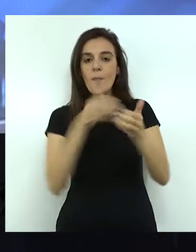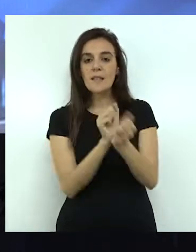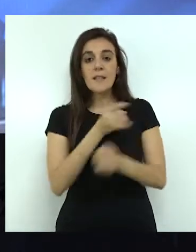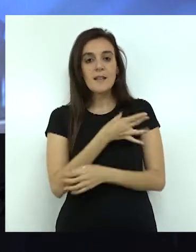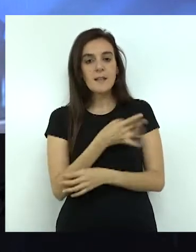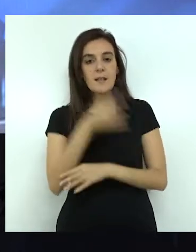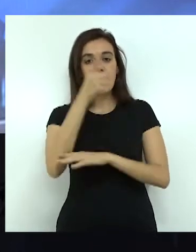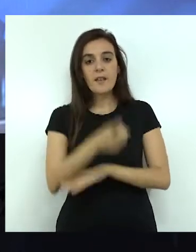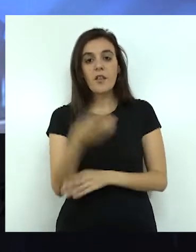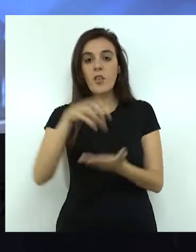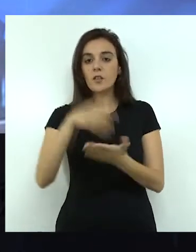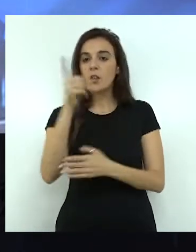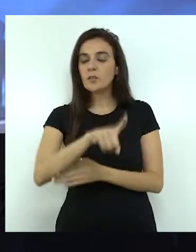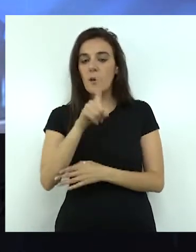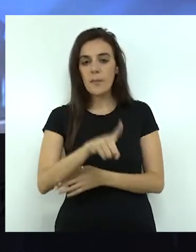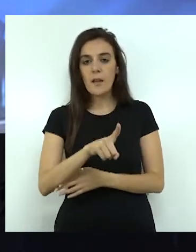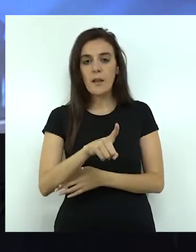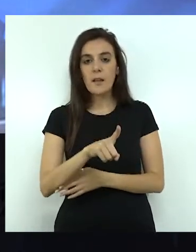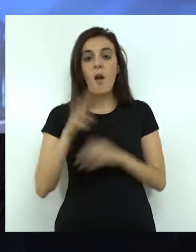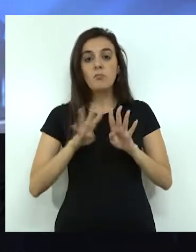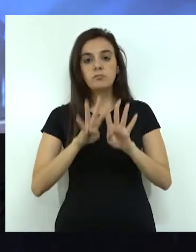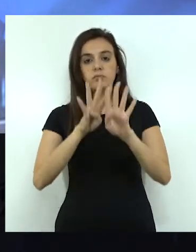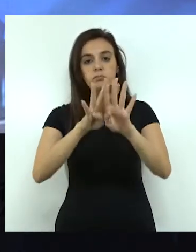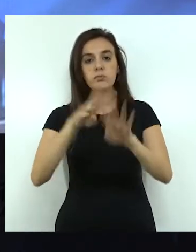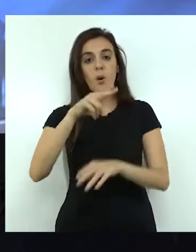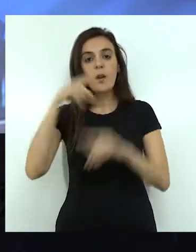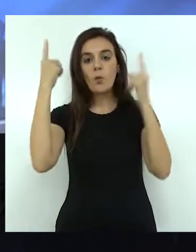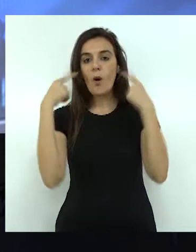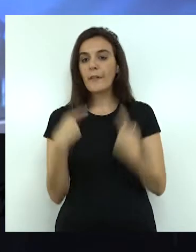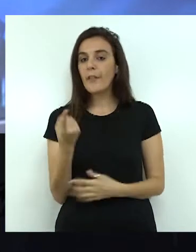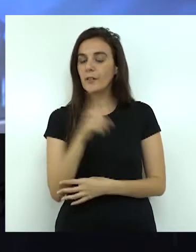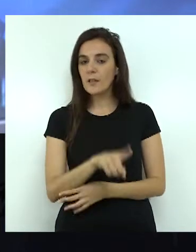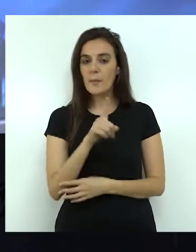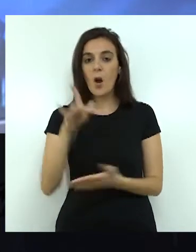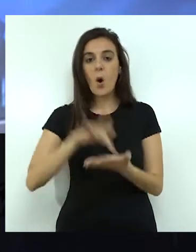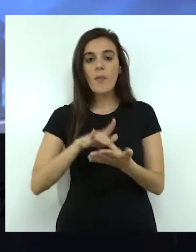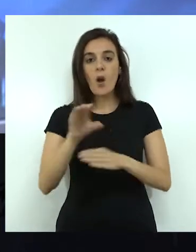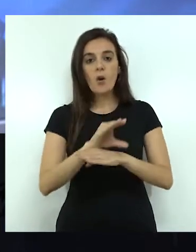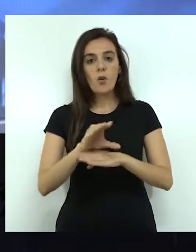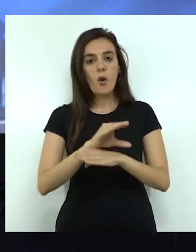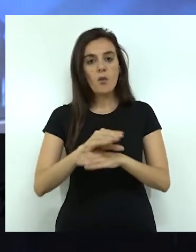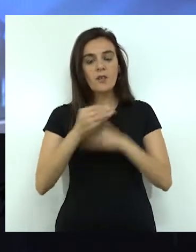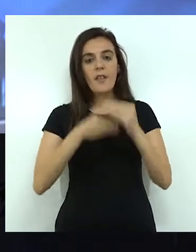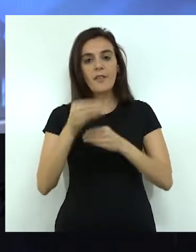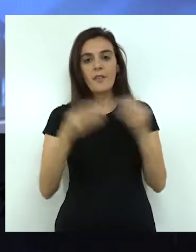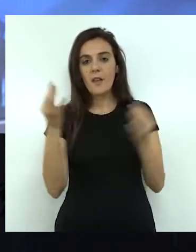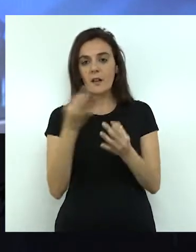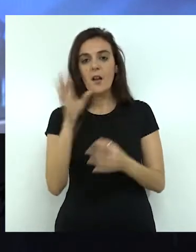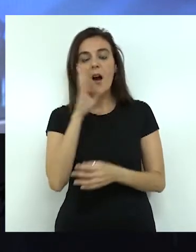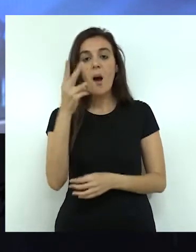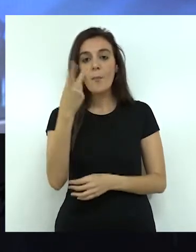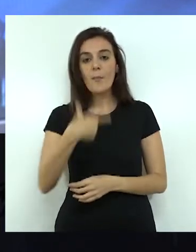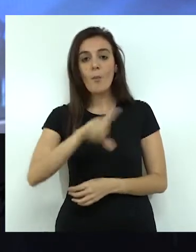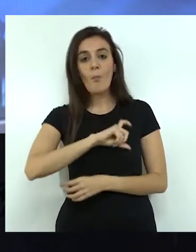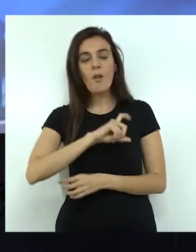sindicatos y la dirección del centro así como la marcha de la hermandad del rocío un día en que el consejero de gobernación confirmaban que los dos policías